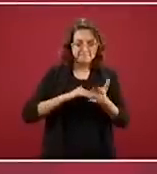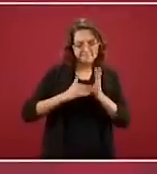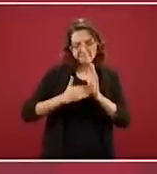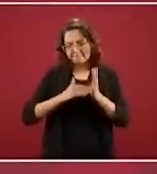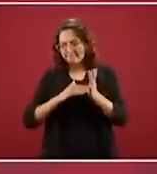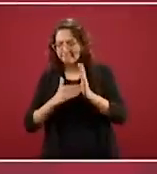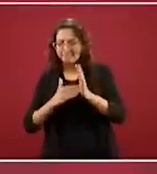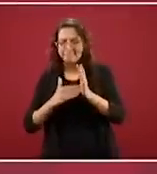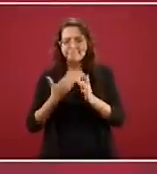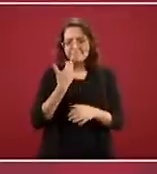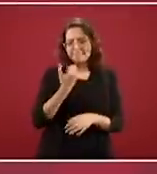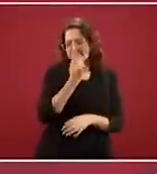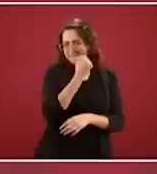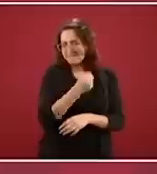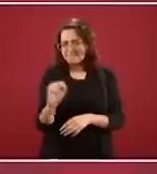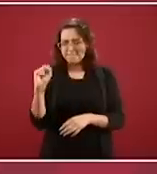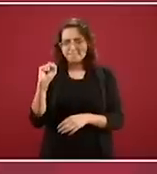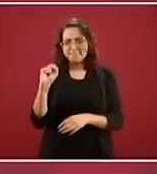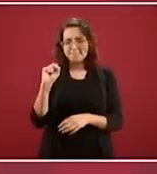técnicas,